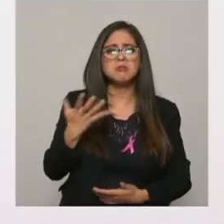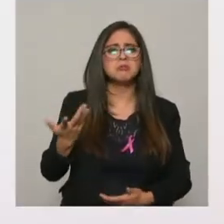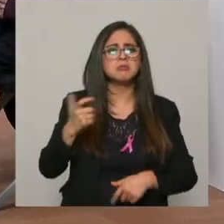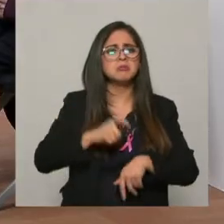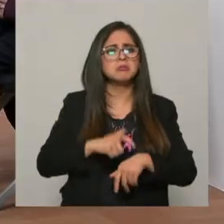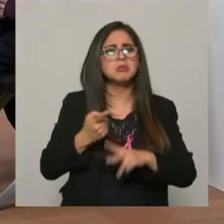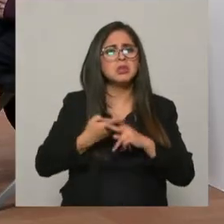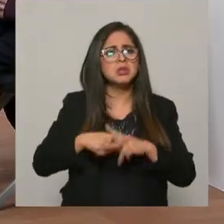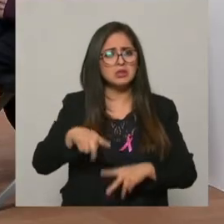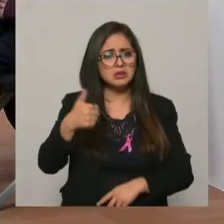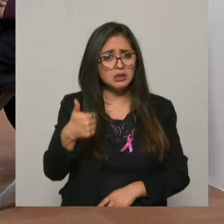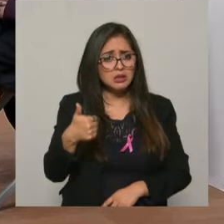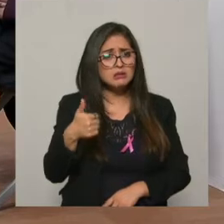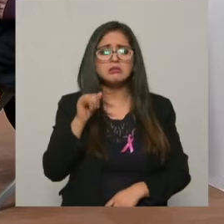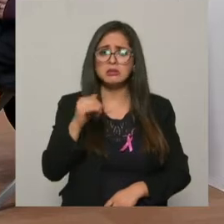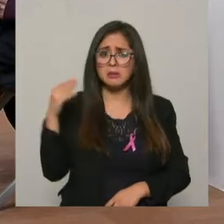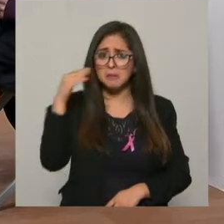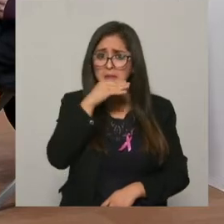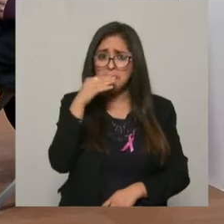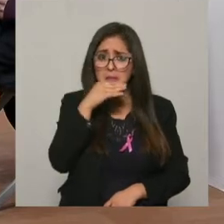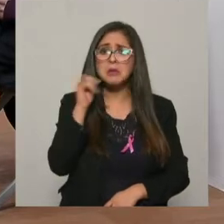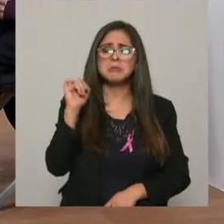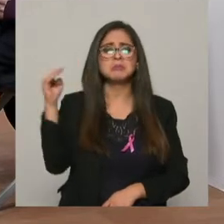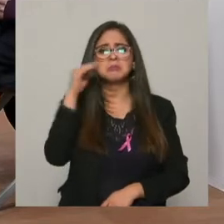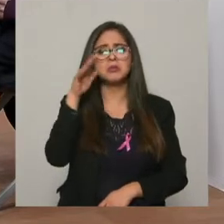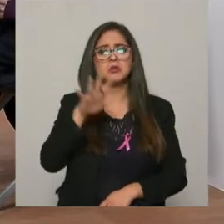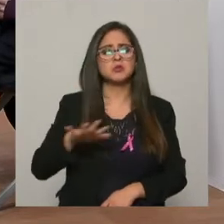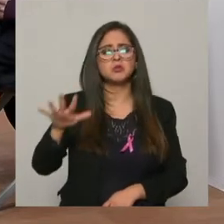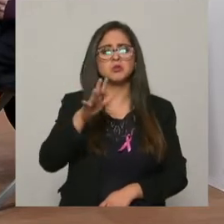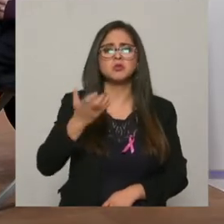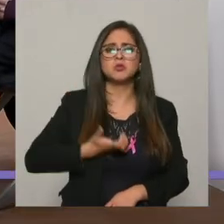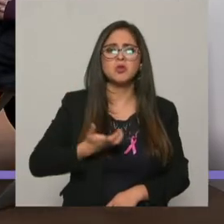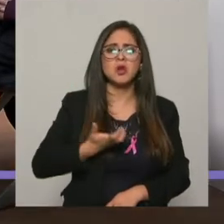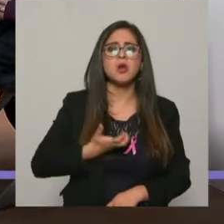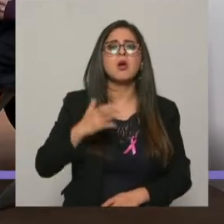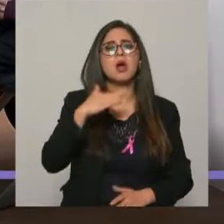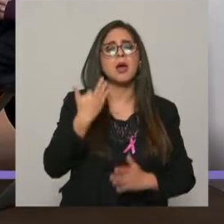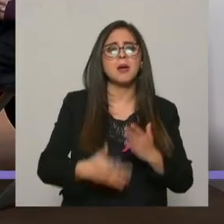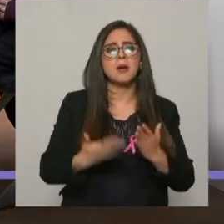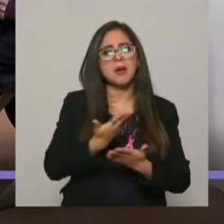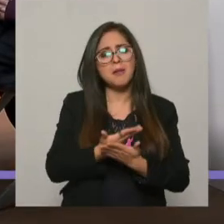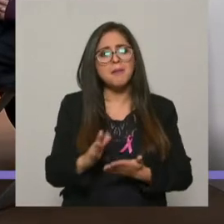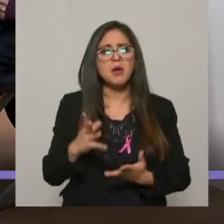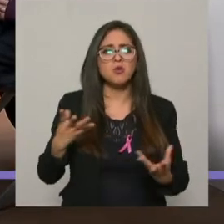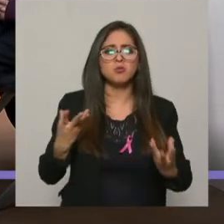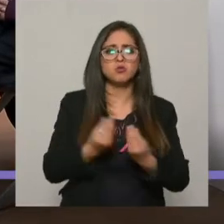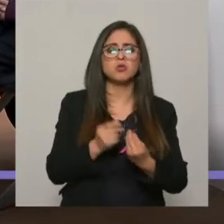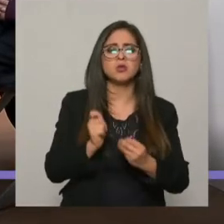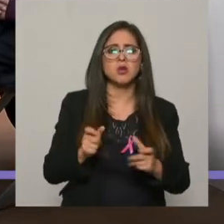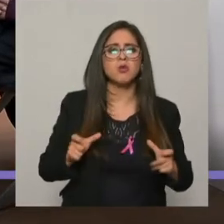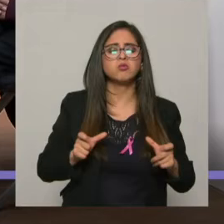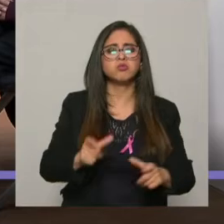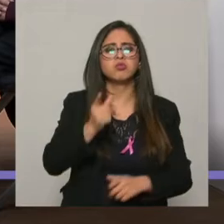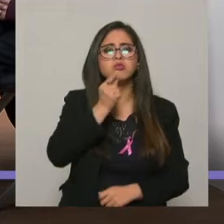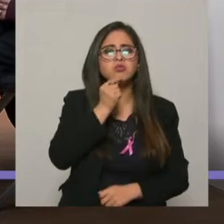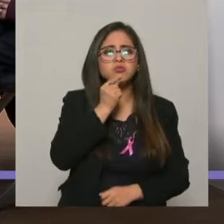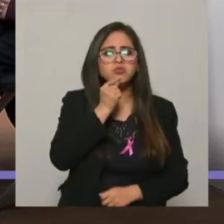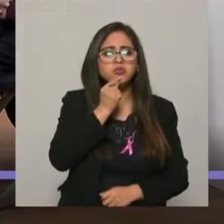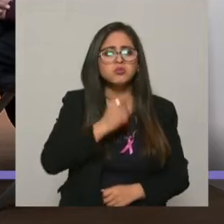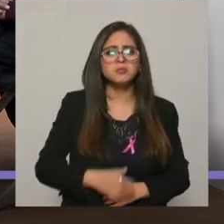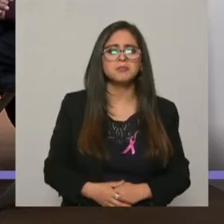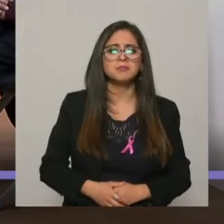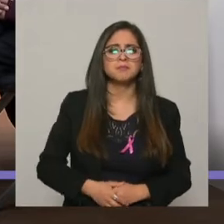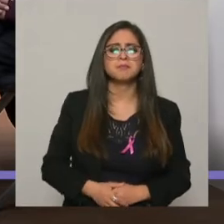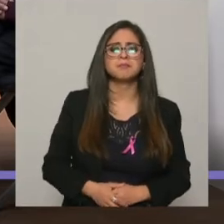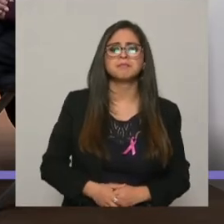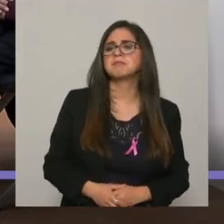6 ¿Gratuito de va la a ser? tarde, claro, en el Zócalo. Totalmente gratuito. Y seguridad, por supuesto, van a poder contar con seguridad. Sí, bueno, es el